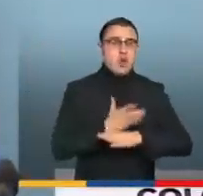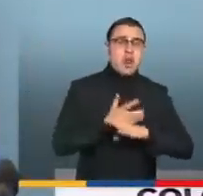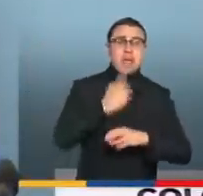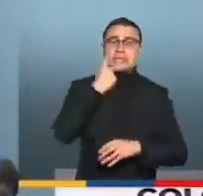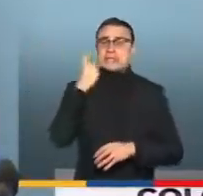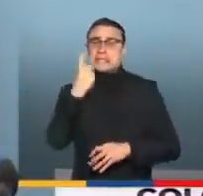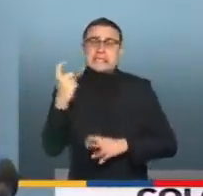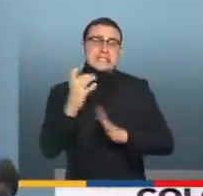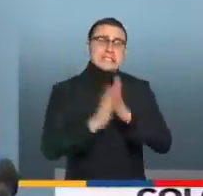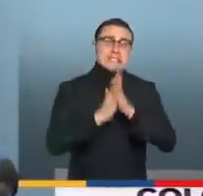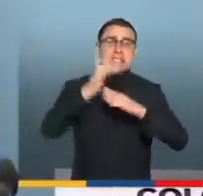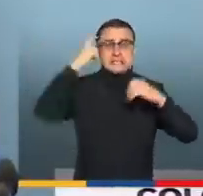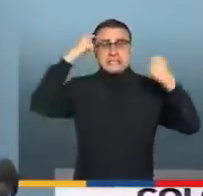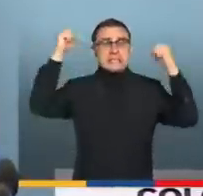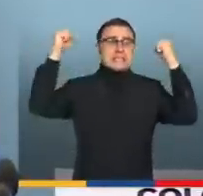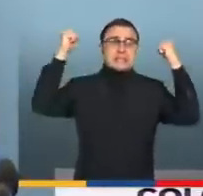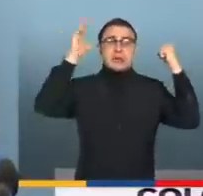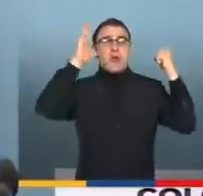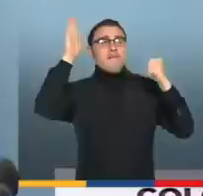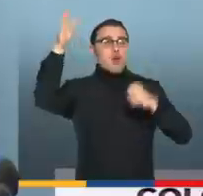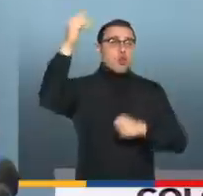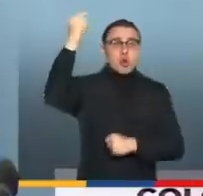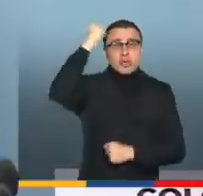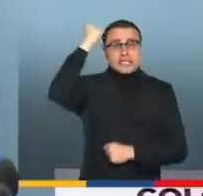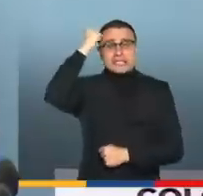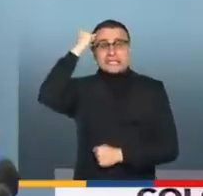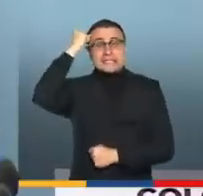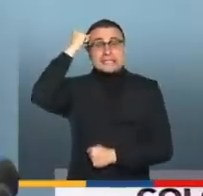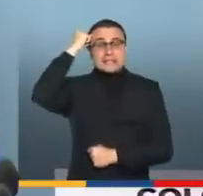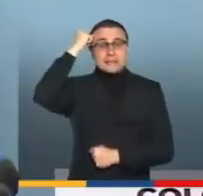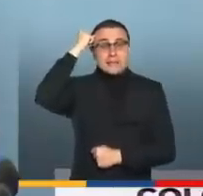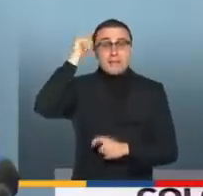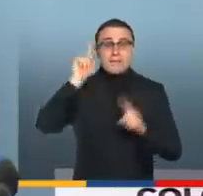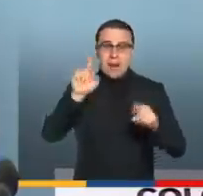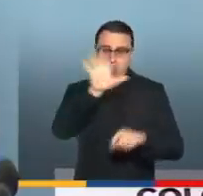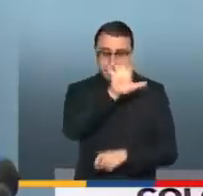búsquedas, por un camino de todas maneras común.